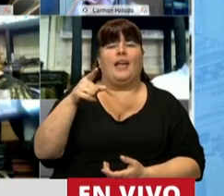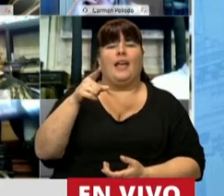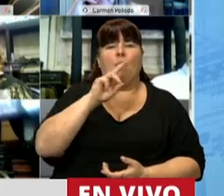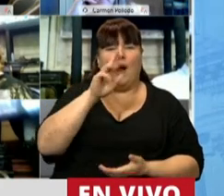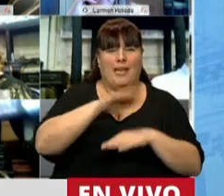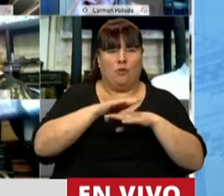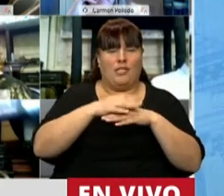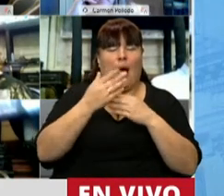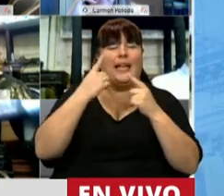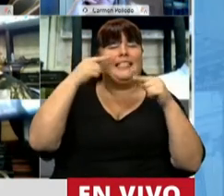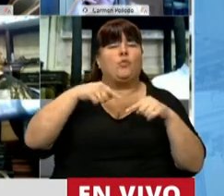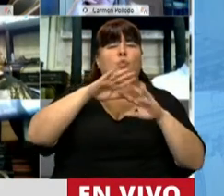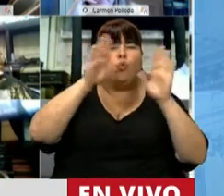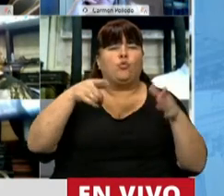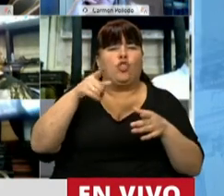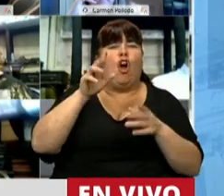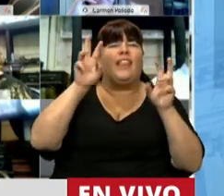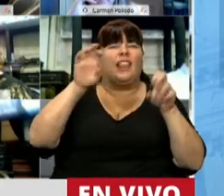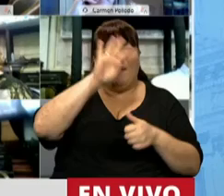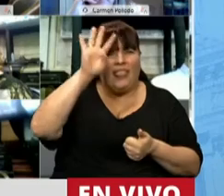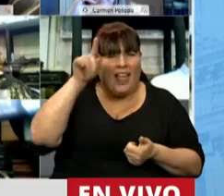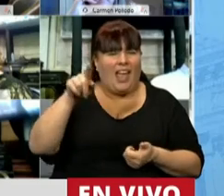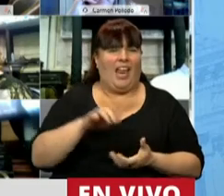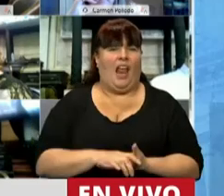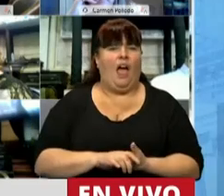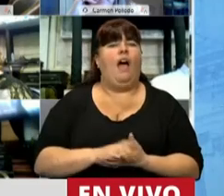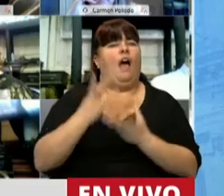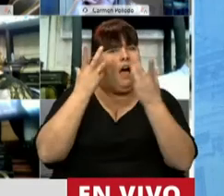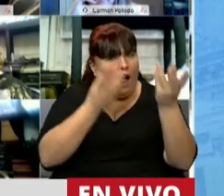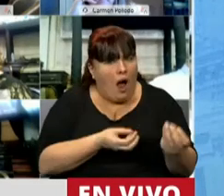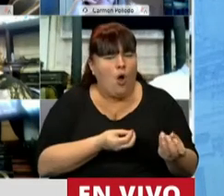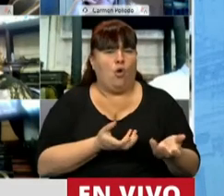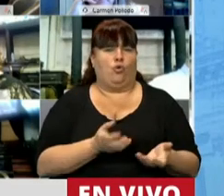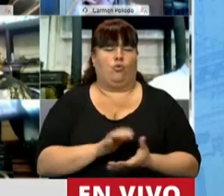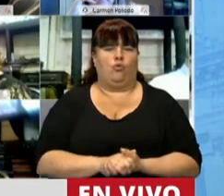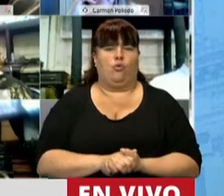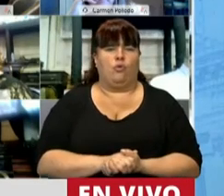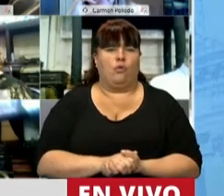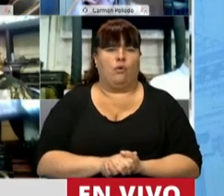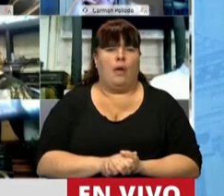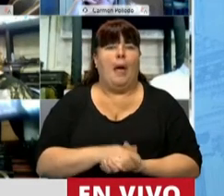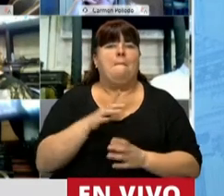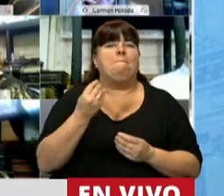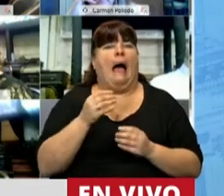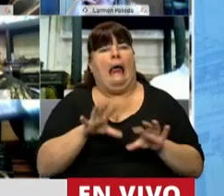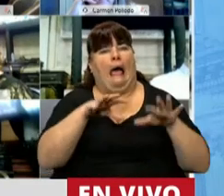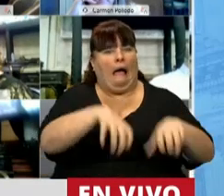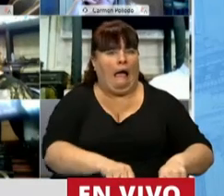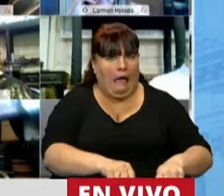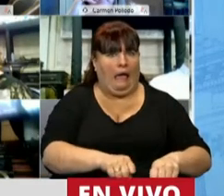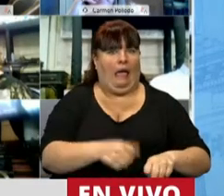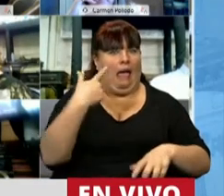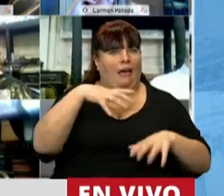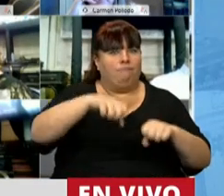Odarda, a cargo del Instituto de Asuntos Indígenas, ha colaborado con aquellos usurpadores que han